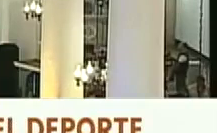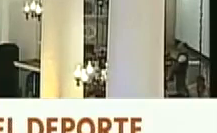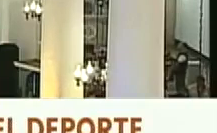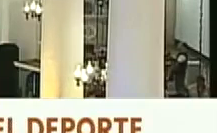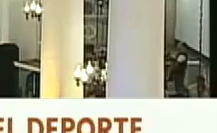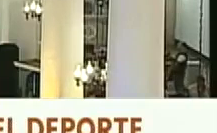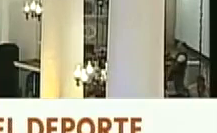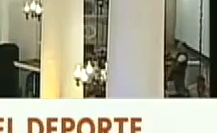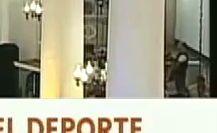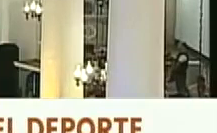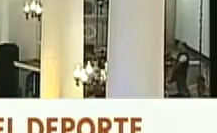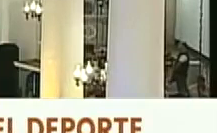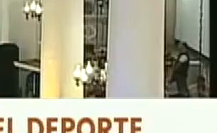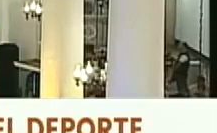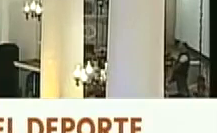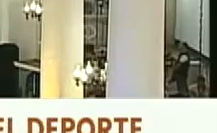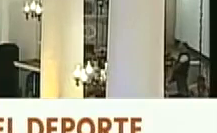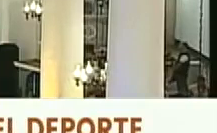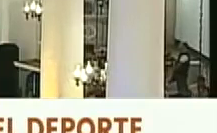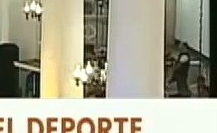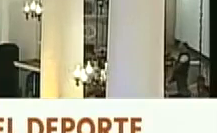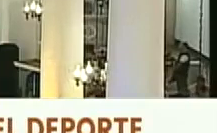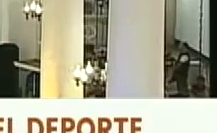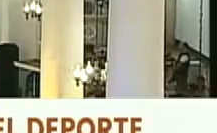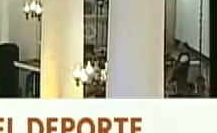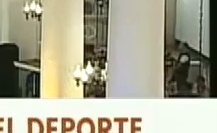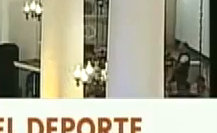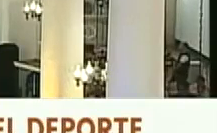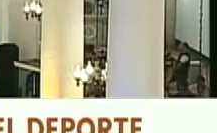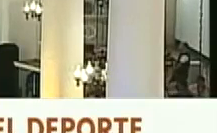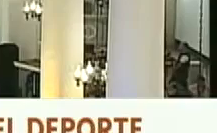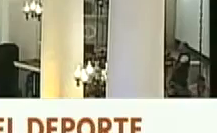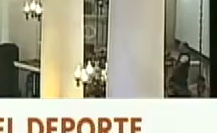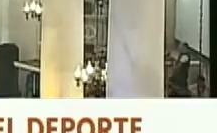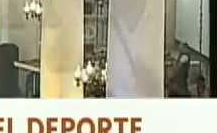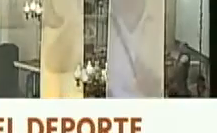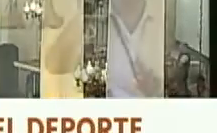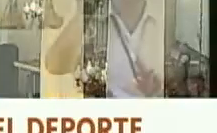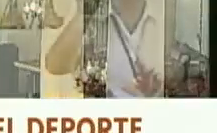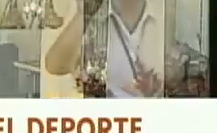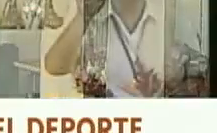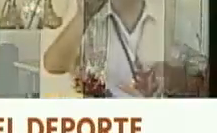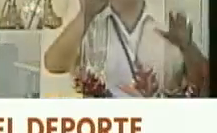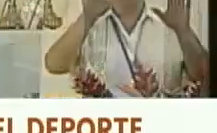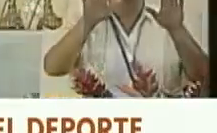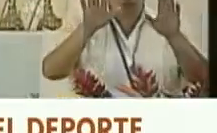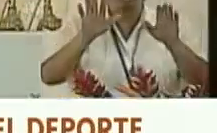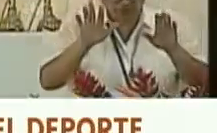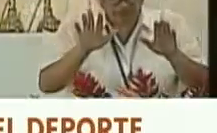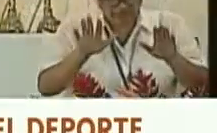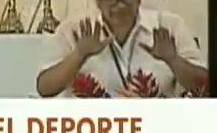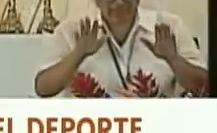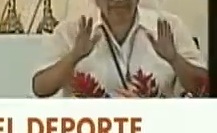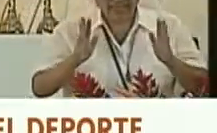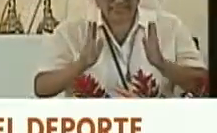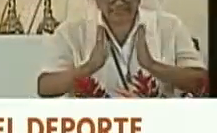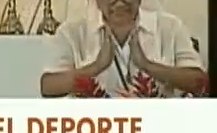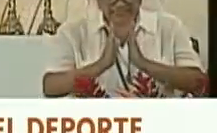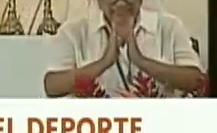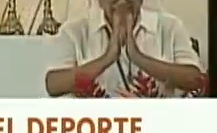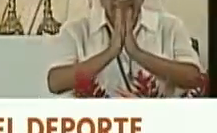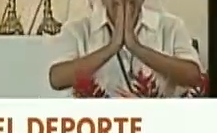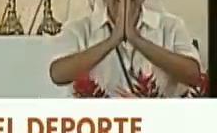nuestra patria Venezuela es la patria consagrada al santísimo Sacramento del altar por eso tenemos el privilegio